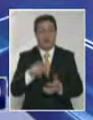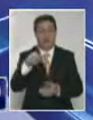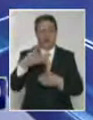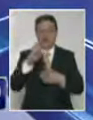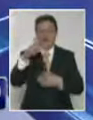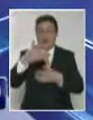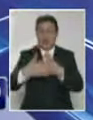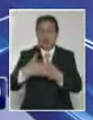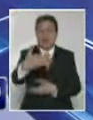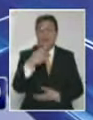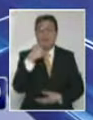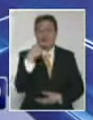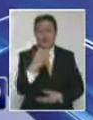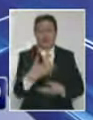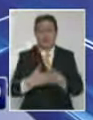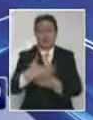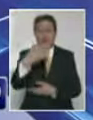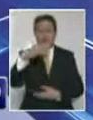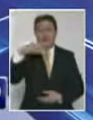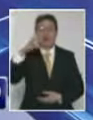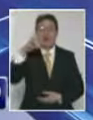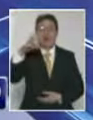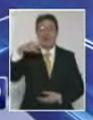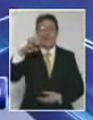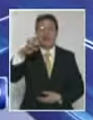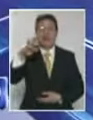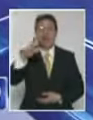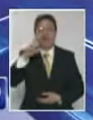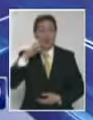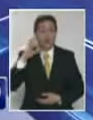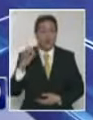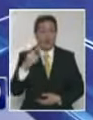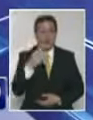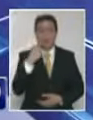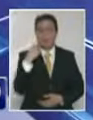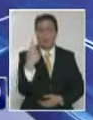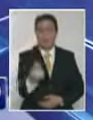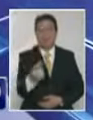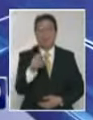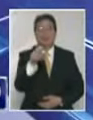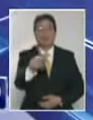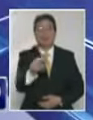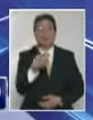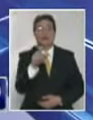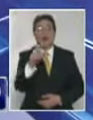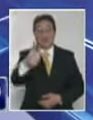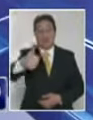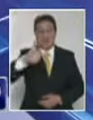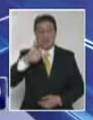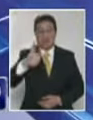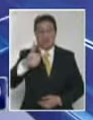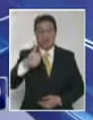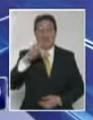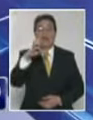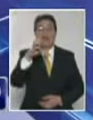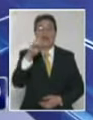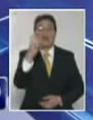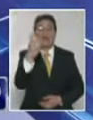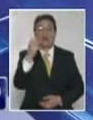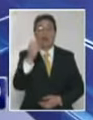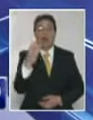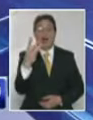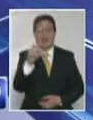como mucha gente dice, y ha pasado también a la historia? De hecho, su director, Agustín, sí, se fue